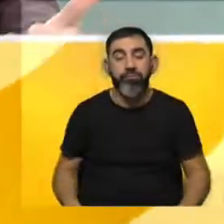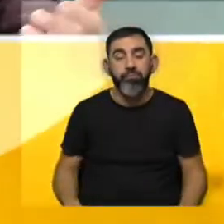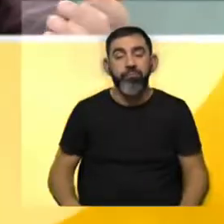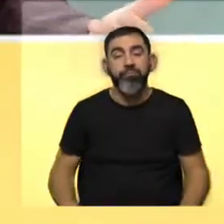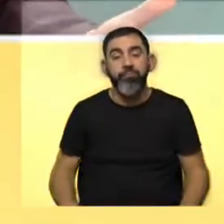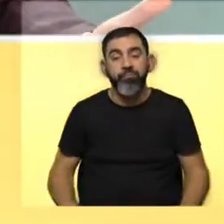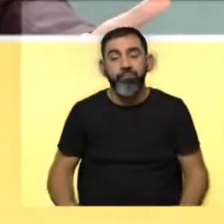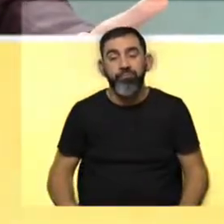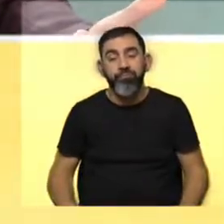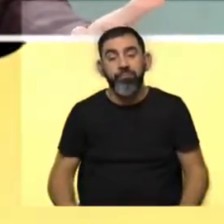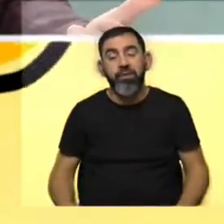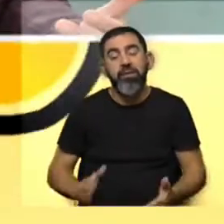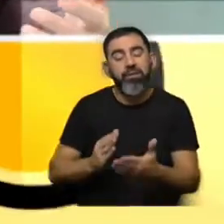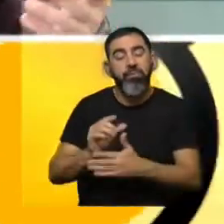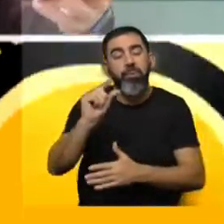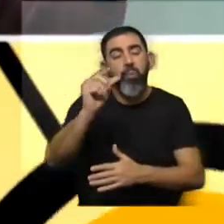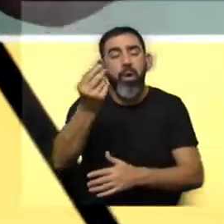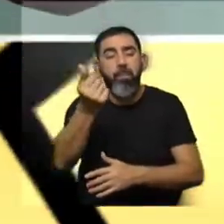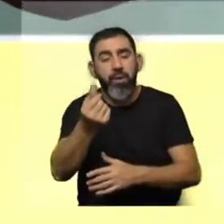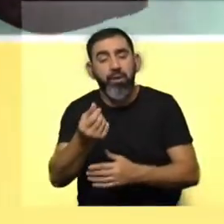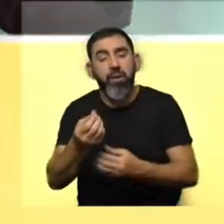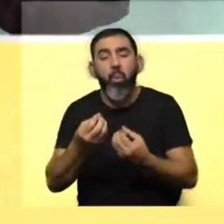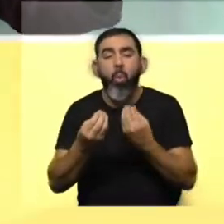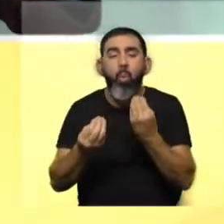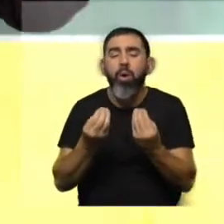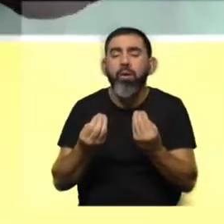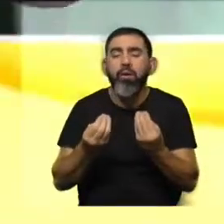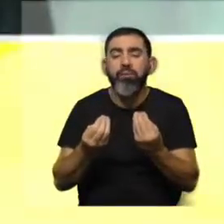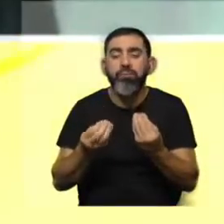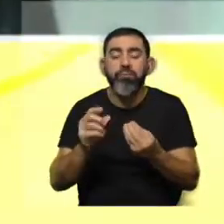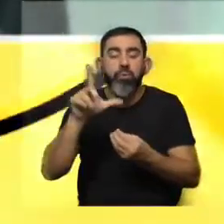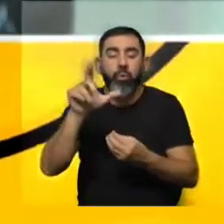recursos que siempre son escasos, ¿cuál sería, y